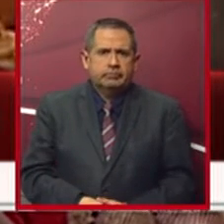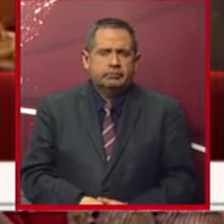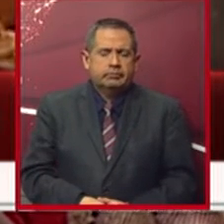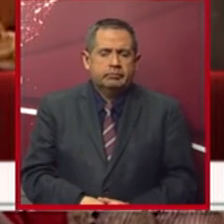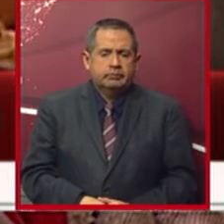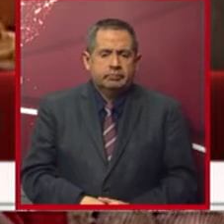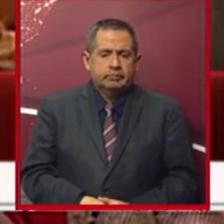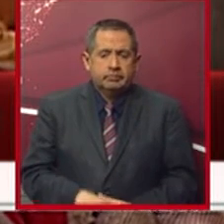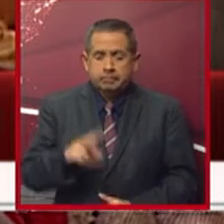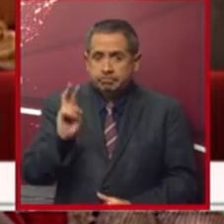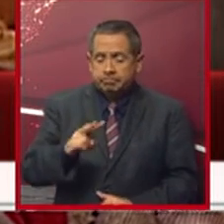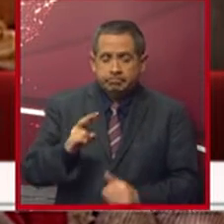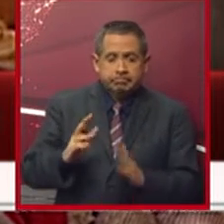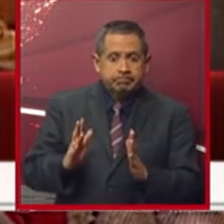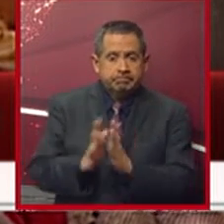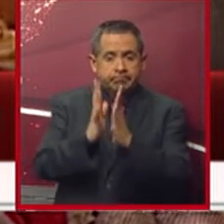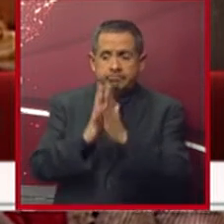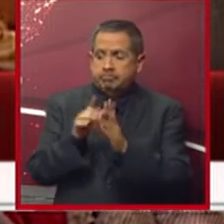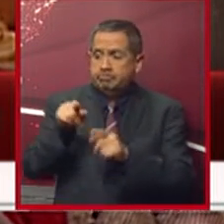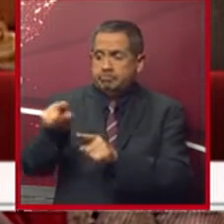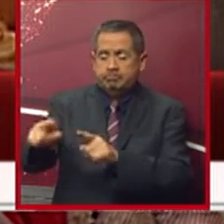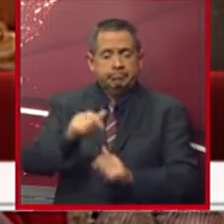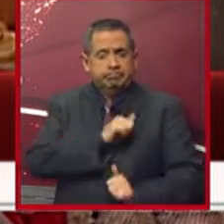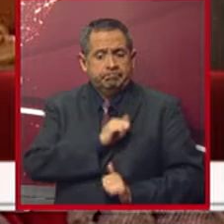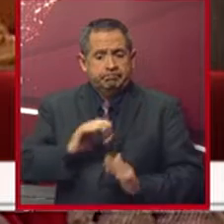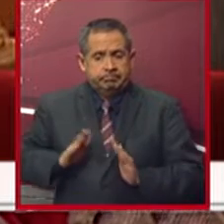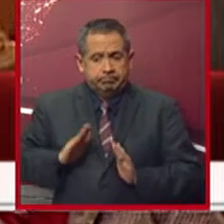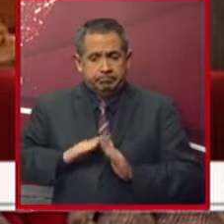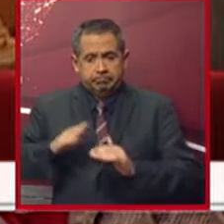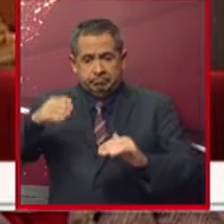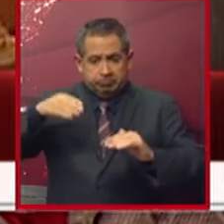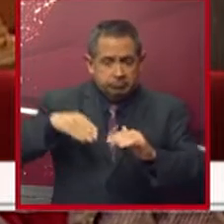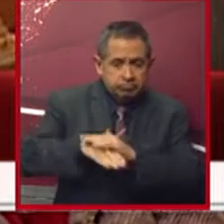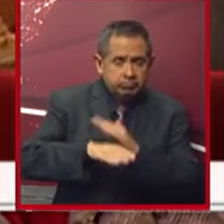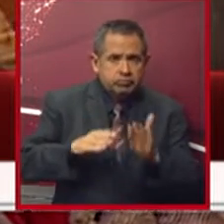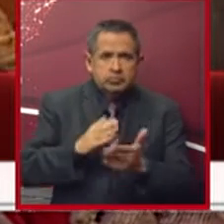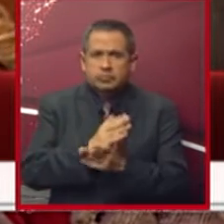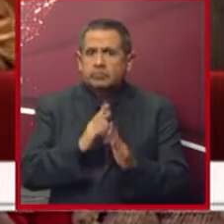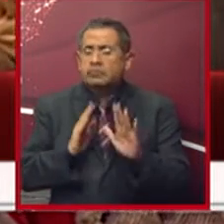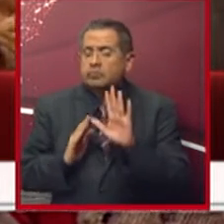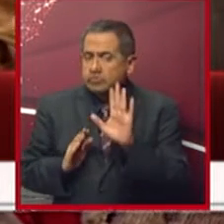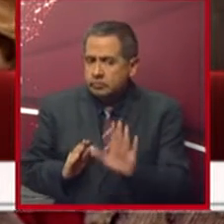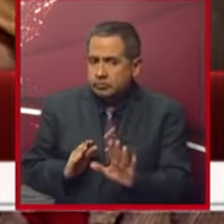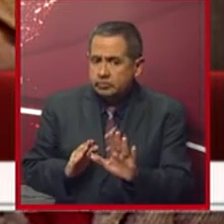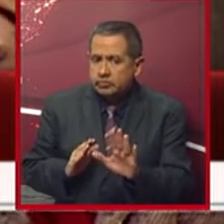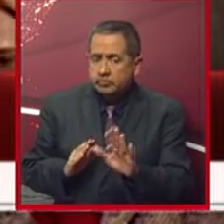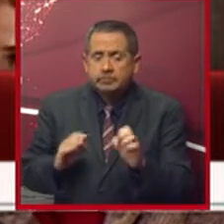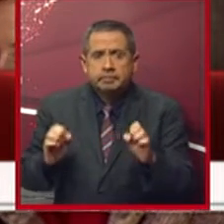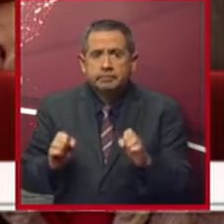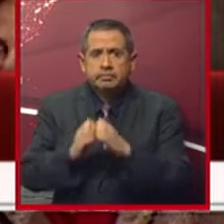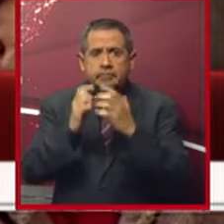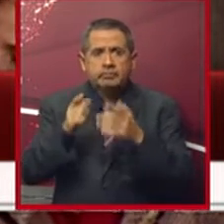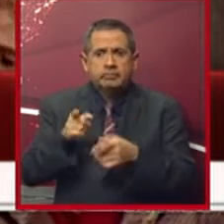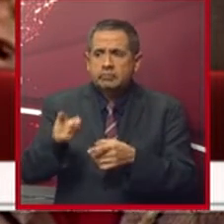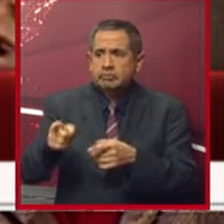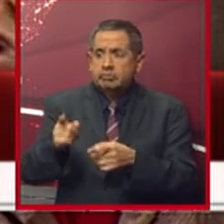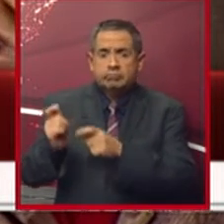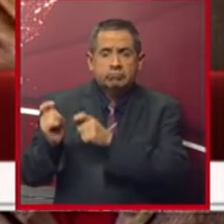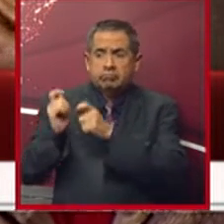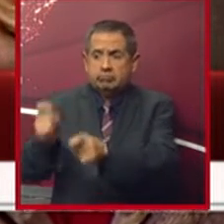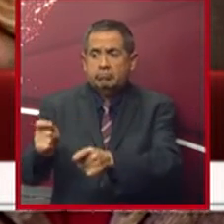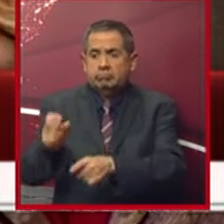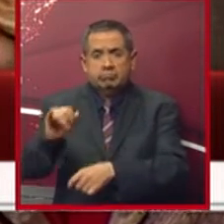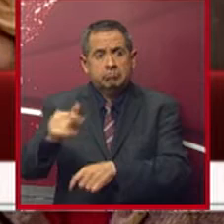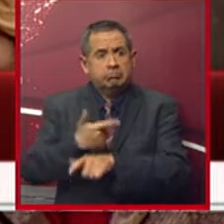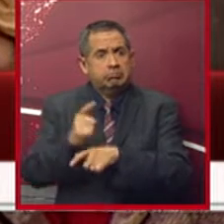En efecto, la participación de las Fuerzas Armadas en tareas de seguridad que se concibe no sería extraordinaria, pues normaliza lo